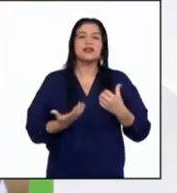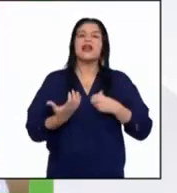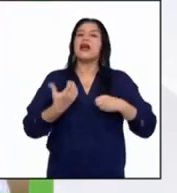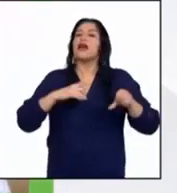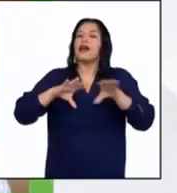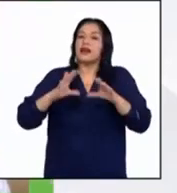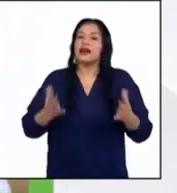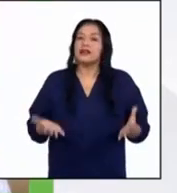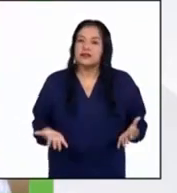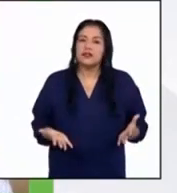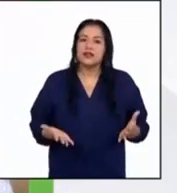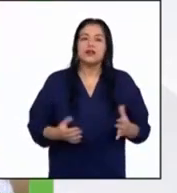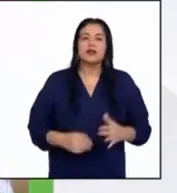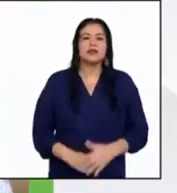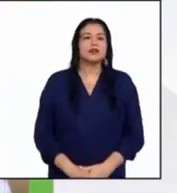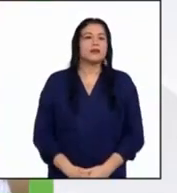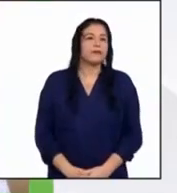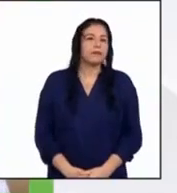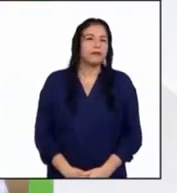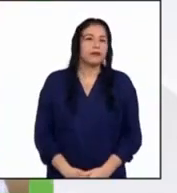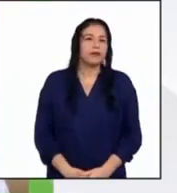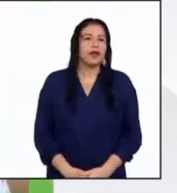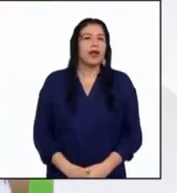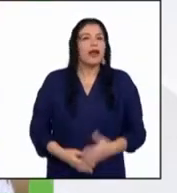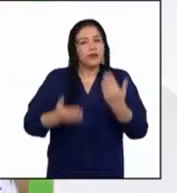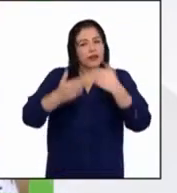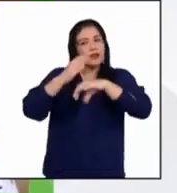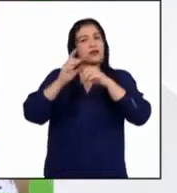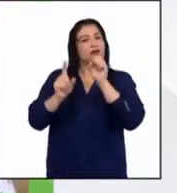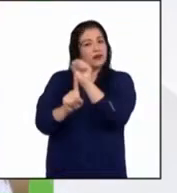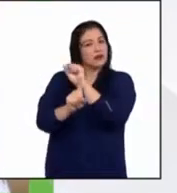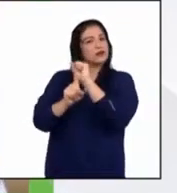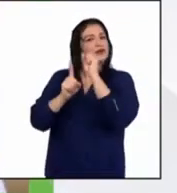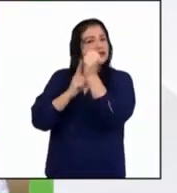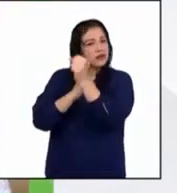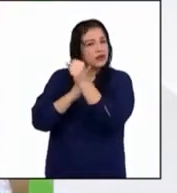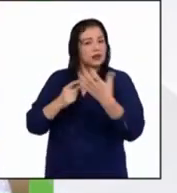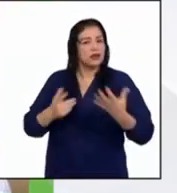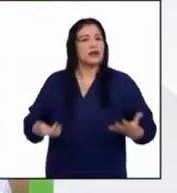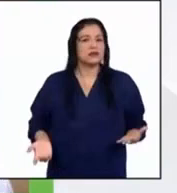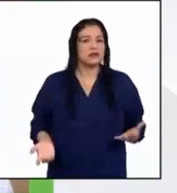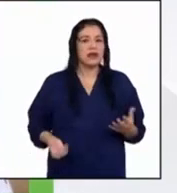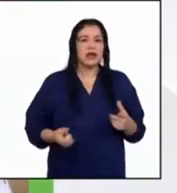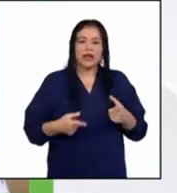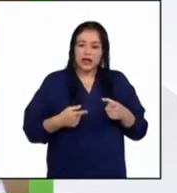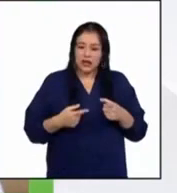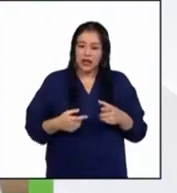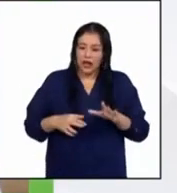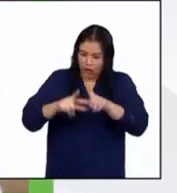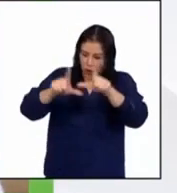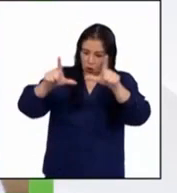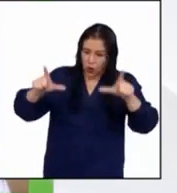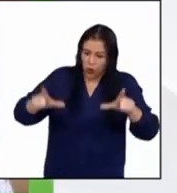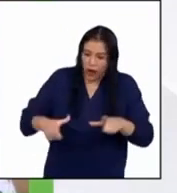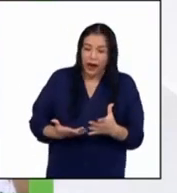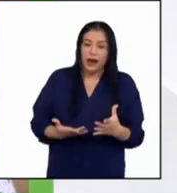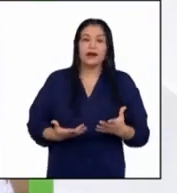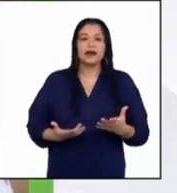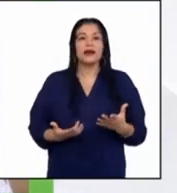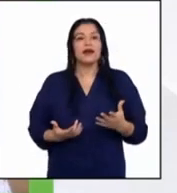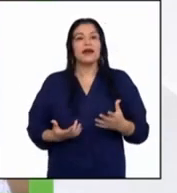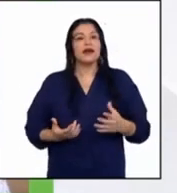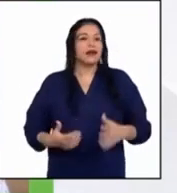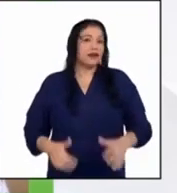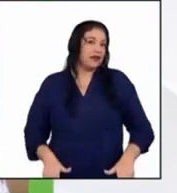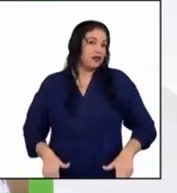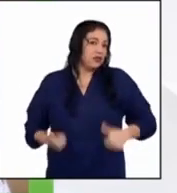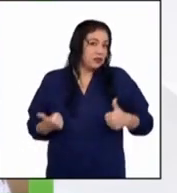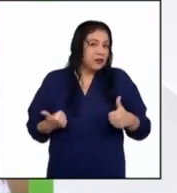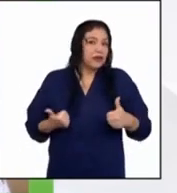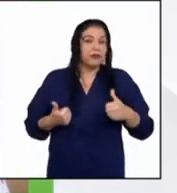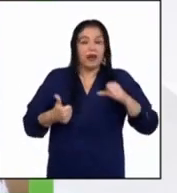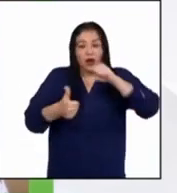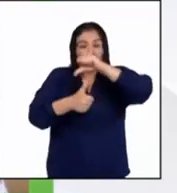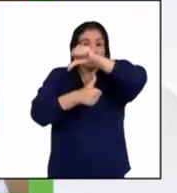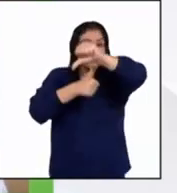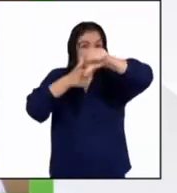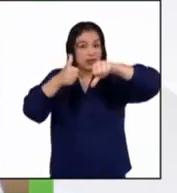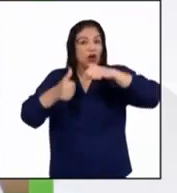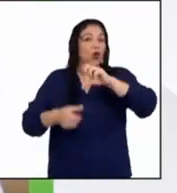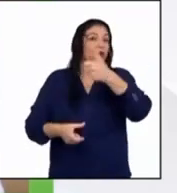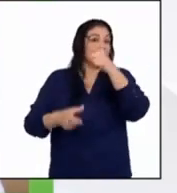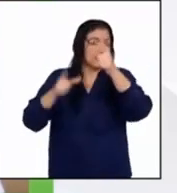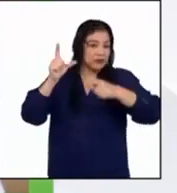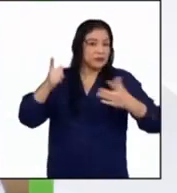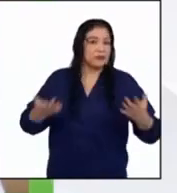acciones en la sociedad, en el contexto en el que ellos y ellas socializan